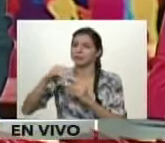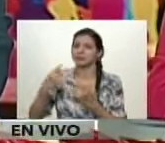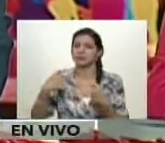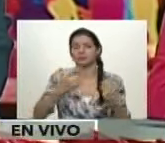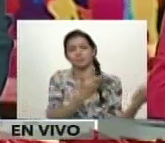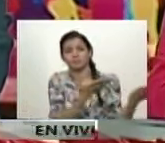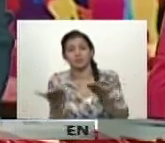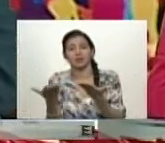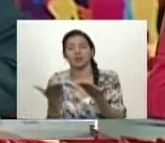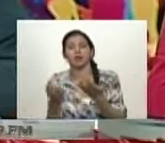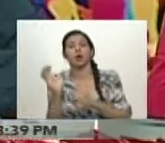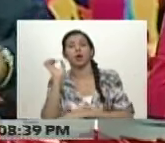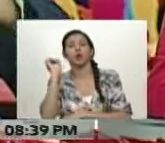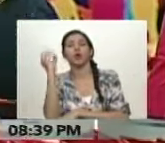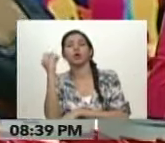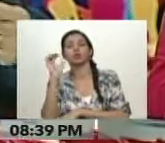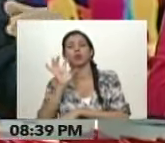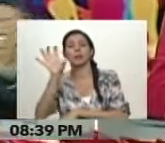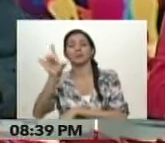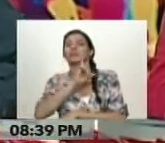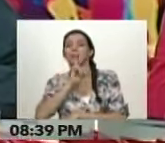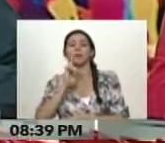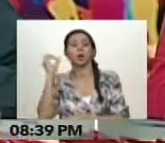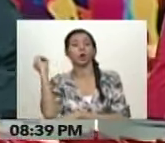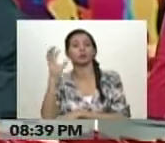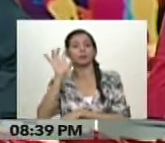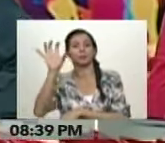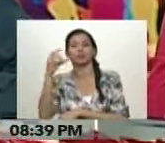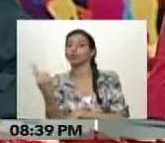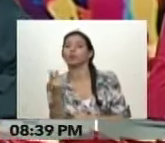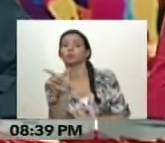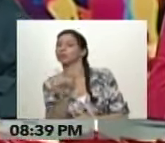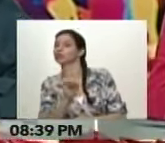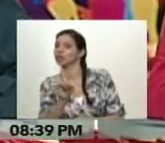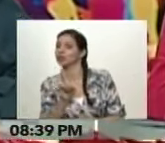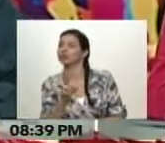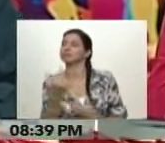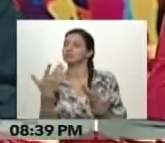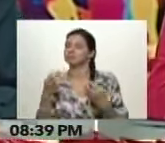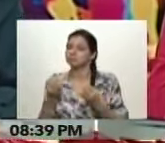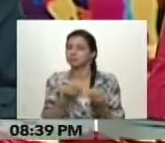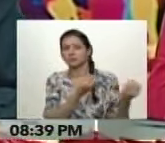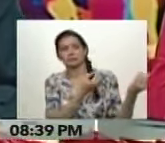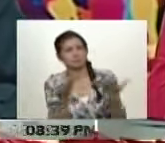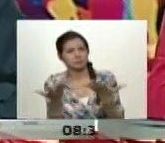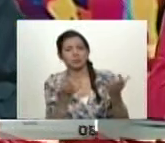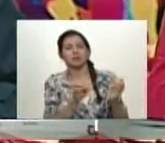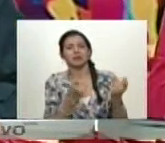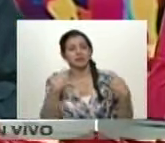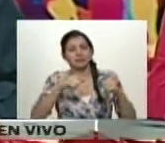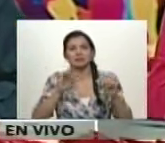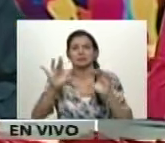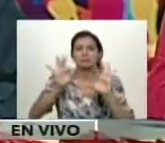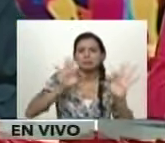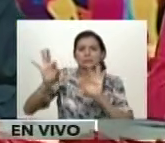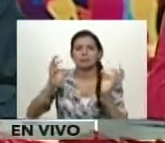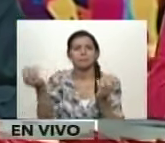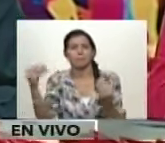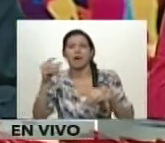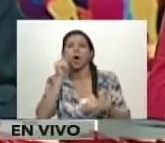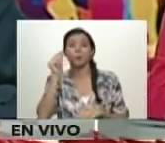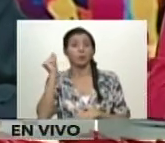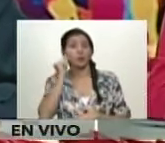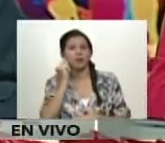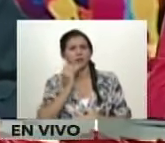convocando el Congreso de la Patria para ir más allá, a la búsqueda de millones de hombres y mujeres,